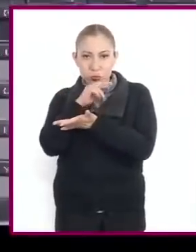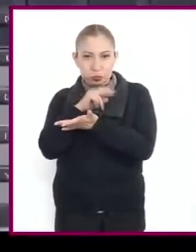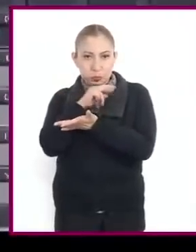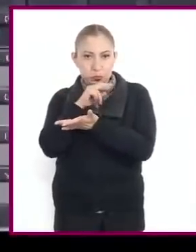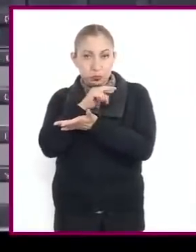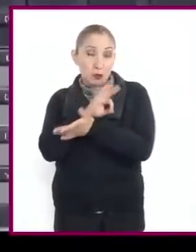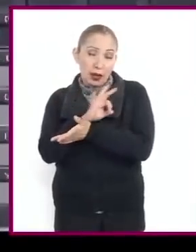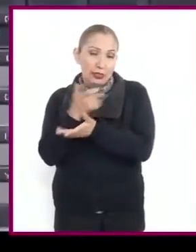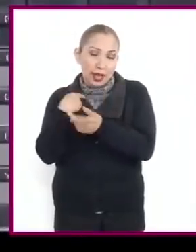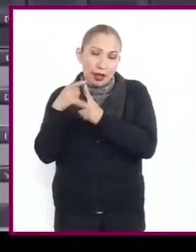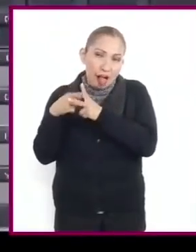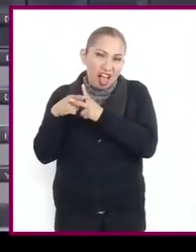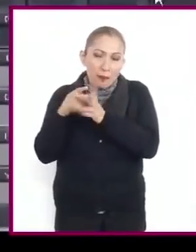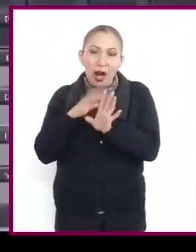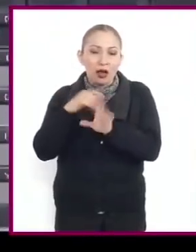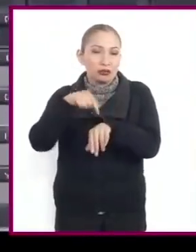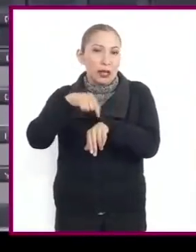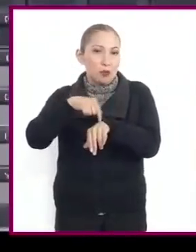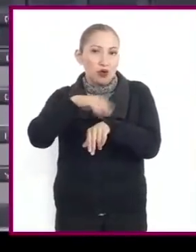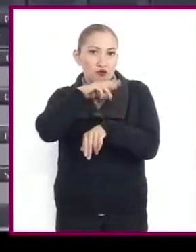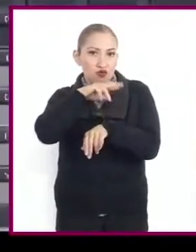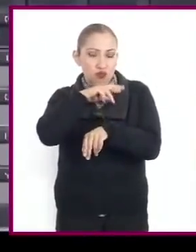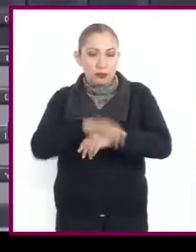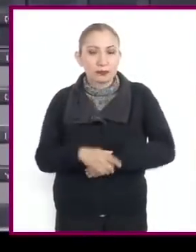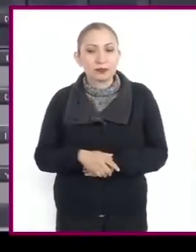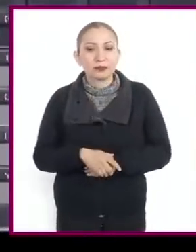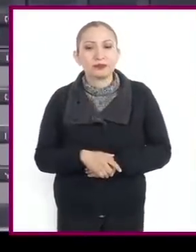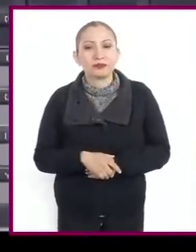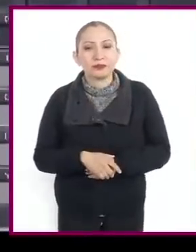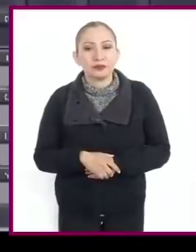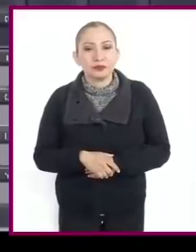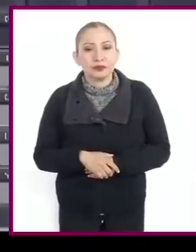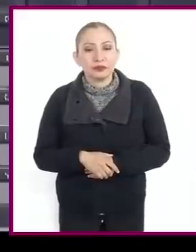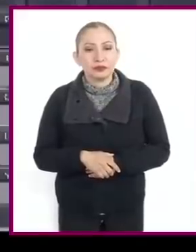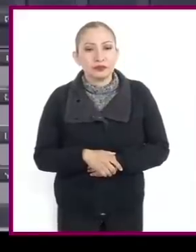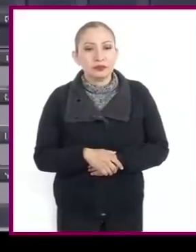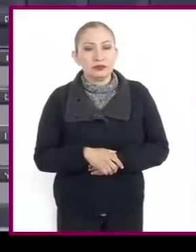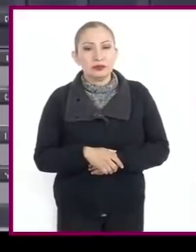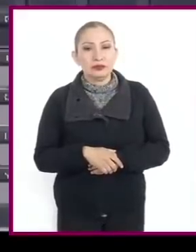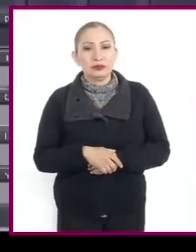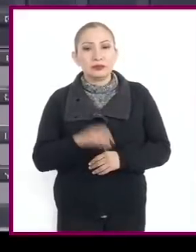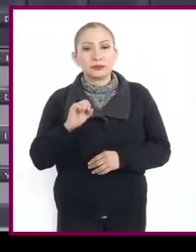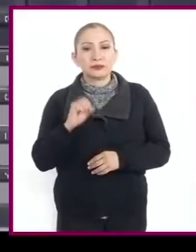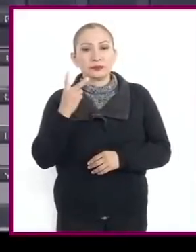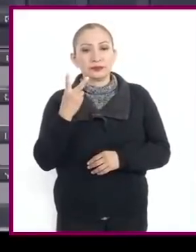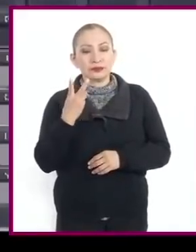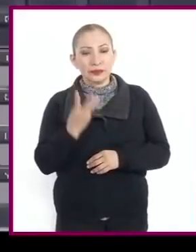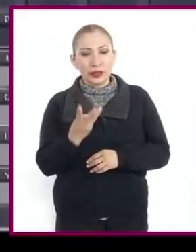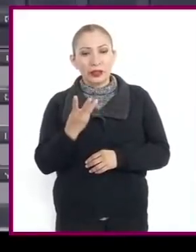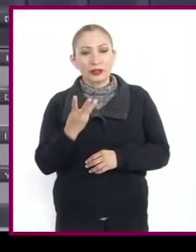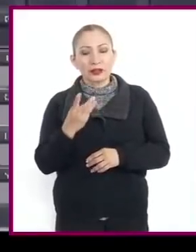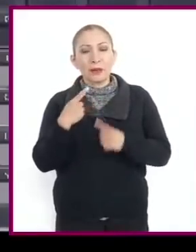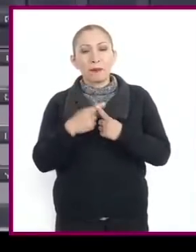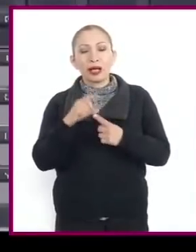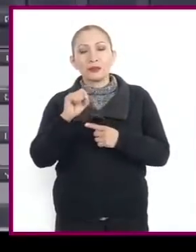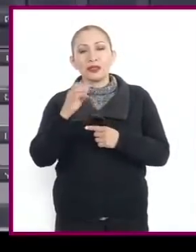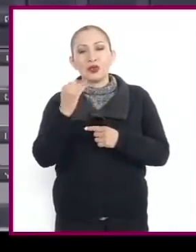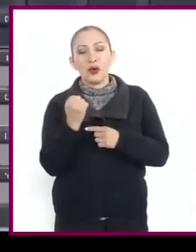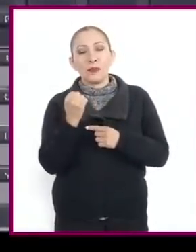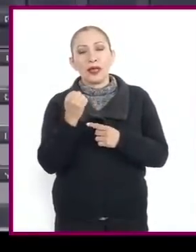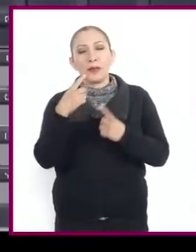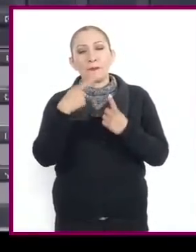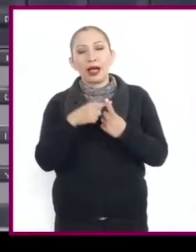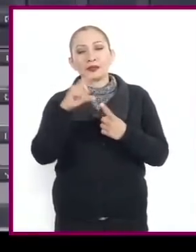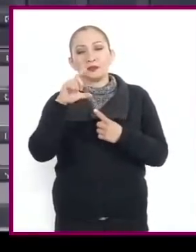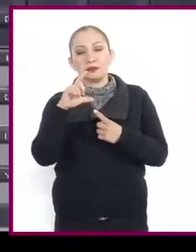hacerlo. Digo, podría hacerlo a mano, pero así nos ahorramos un poco de tiempo. De esta forma. Así que tengo 23 más